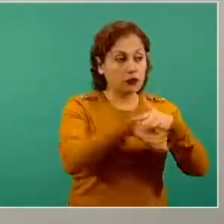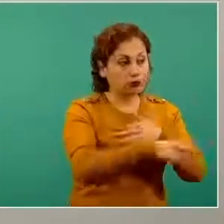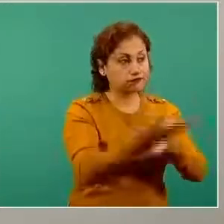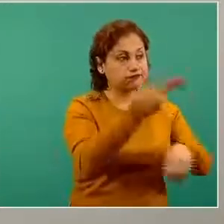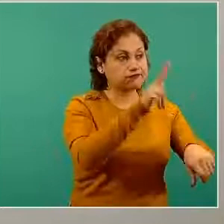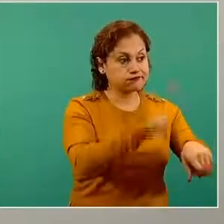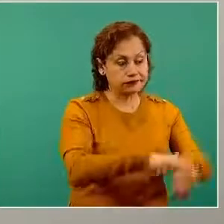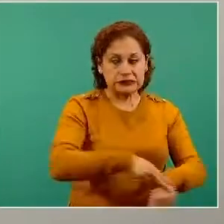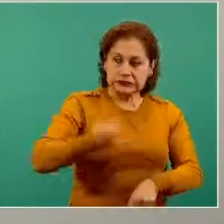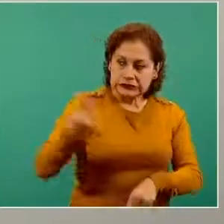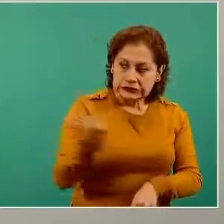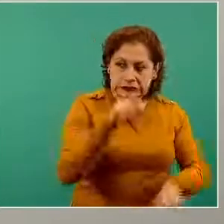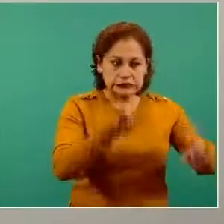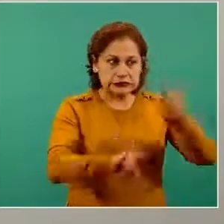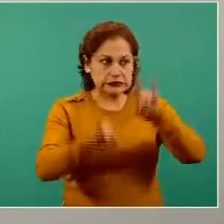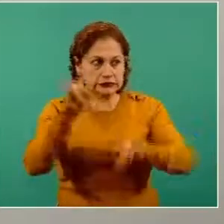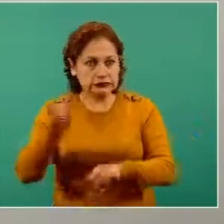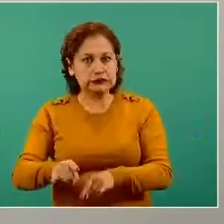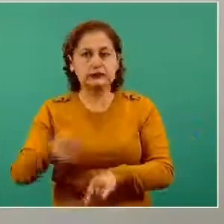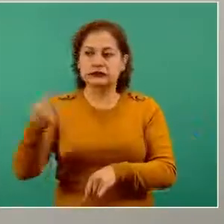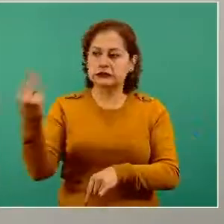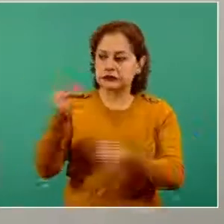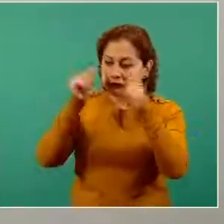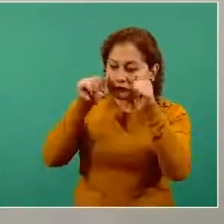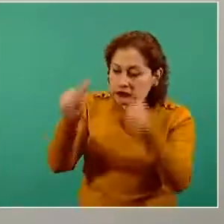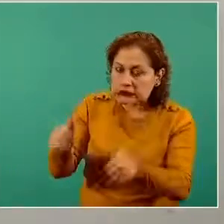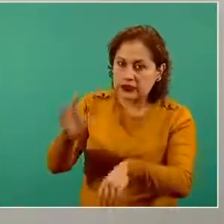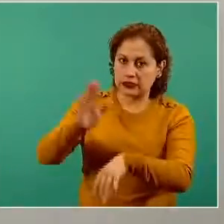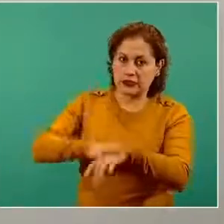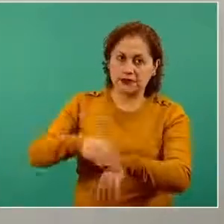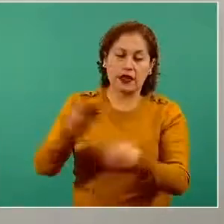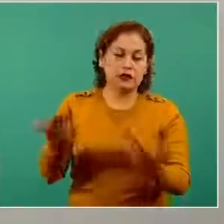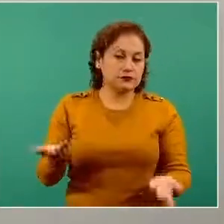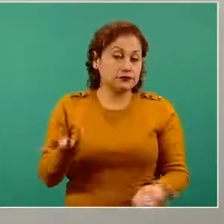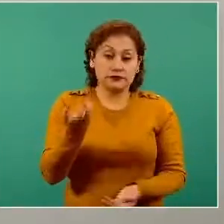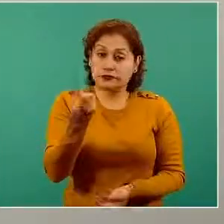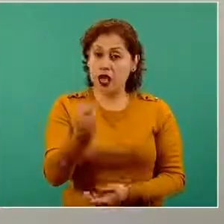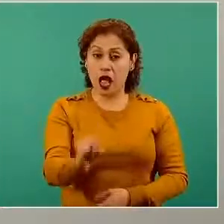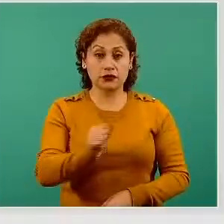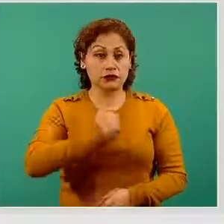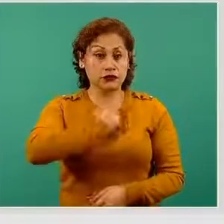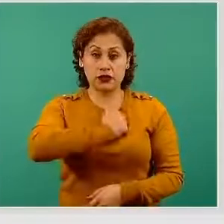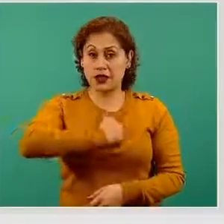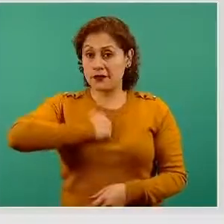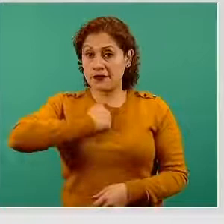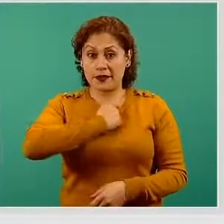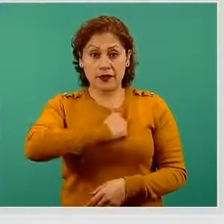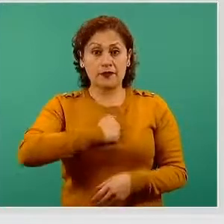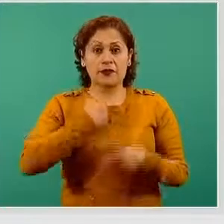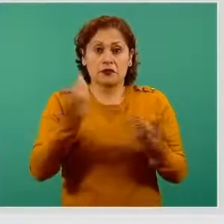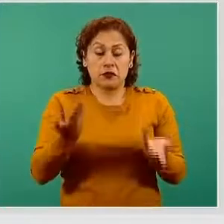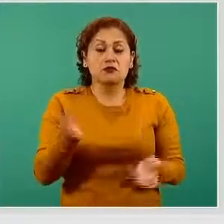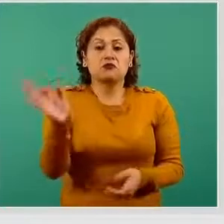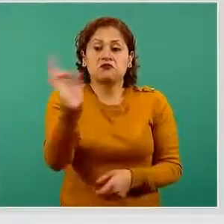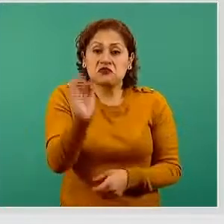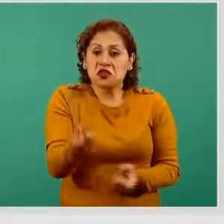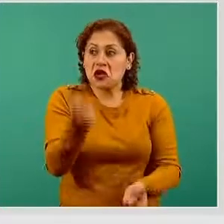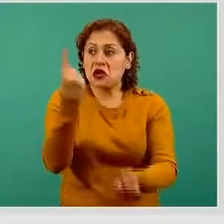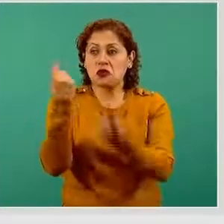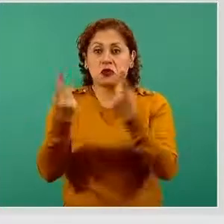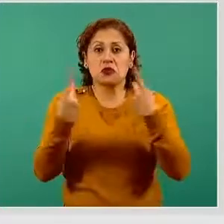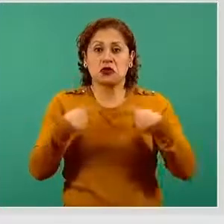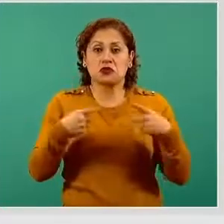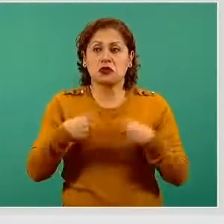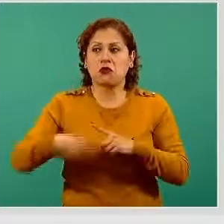una cama de hospital con ventilador y lamentablemente vamos a volver a tener personas que en su momento fallezcan a consecuencia de